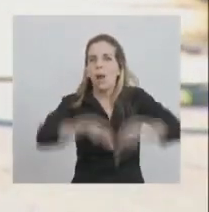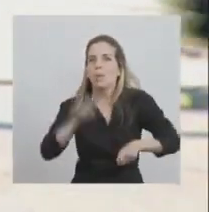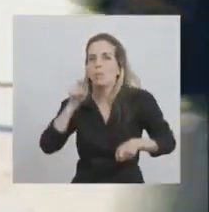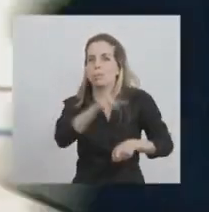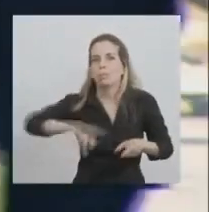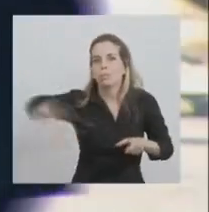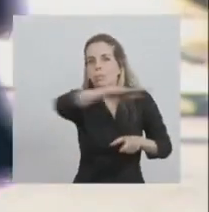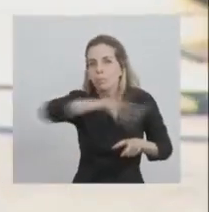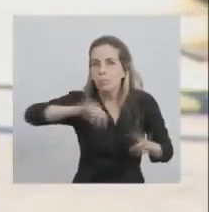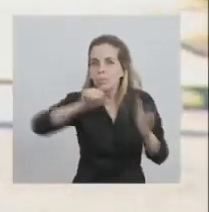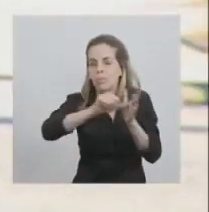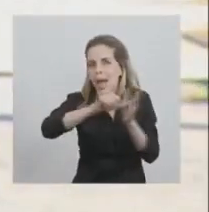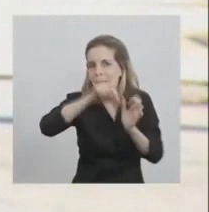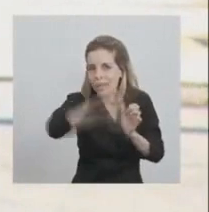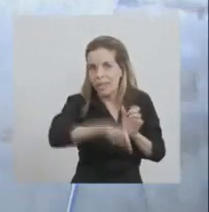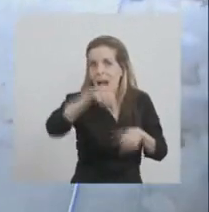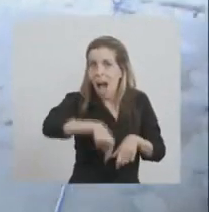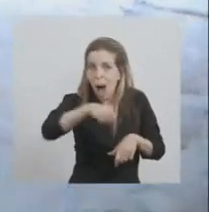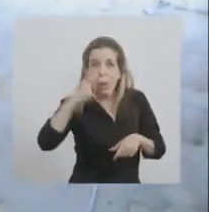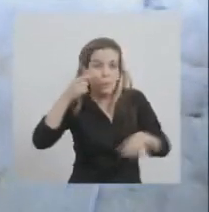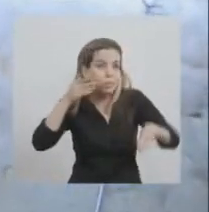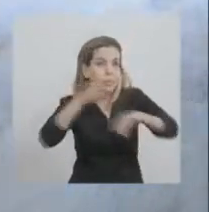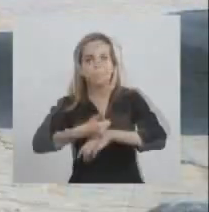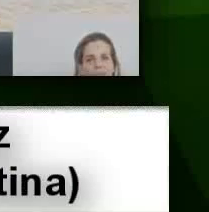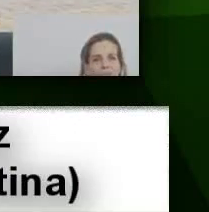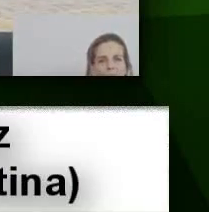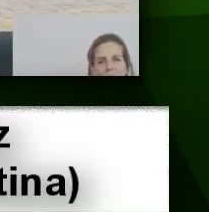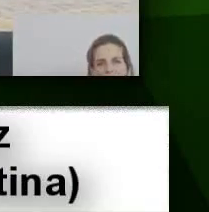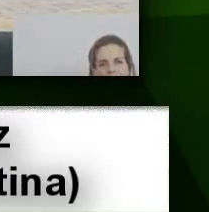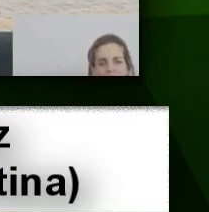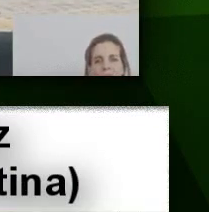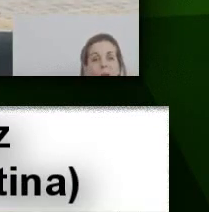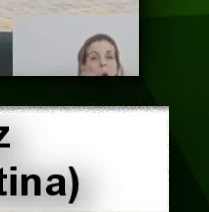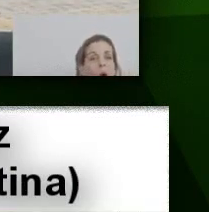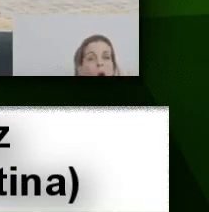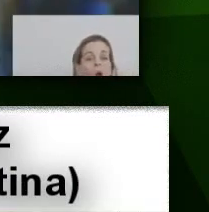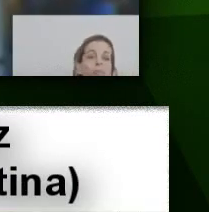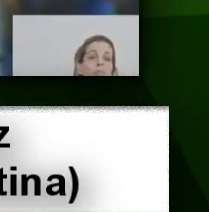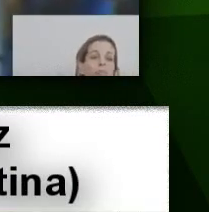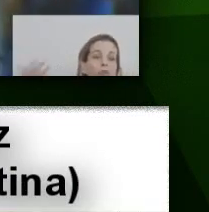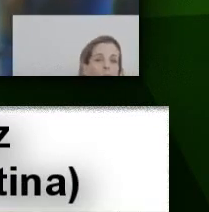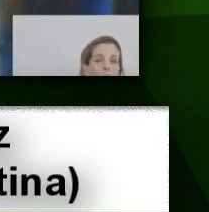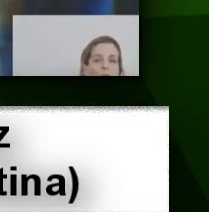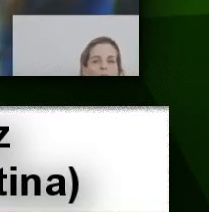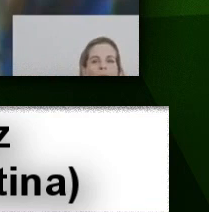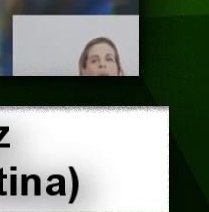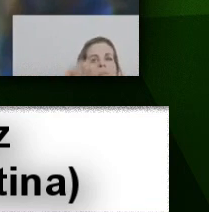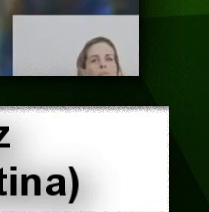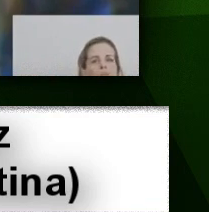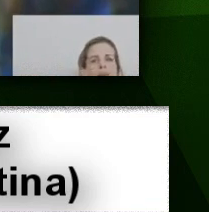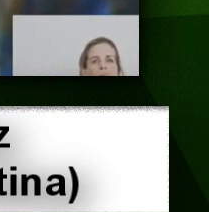el verdadero presidente que representó las entrañas mismas de Bolivia. Hoy es un día realmente